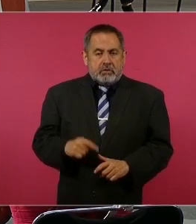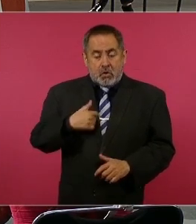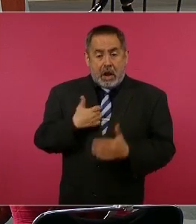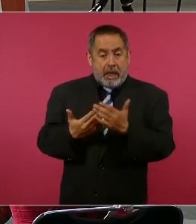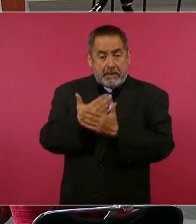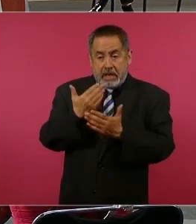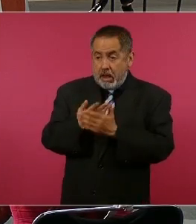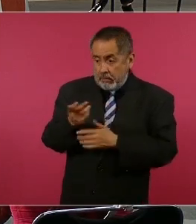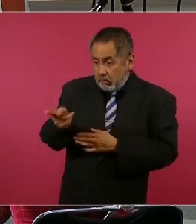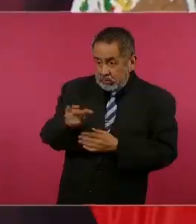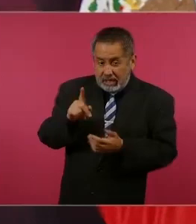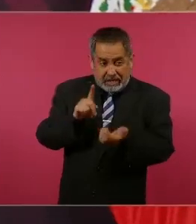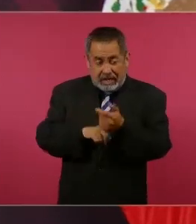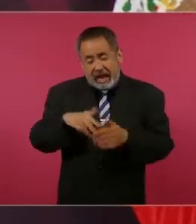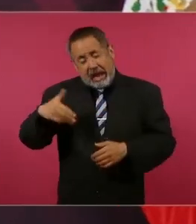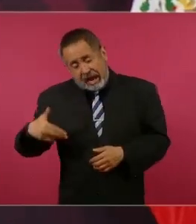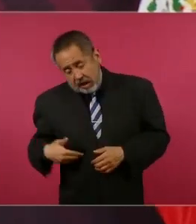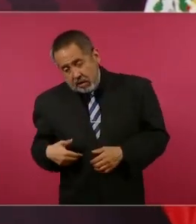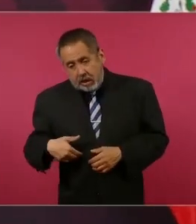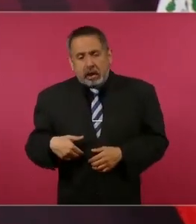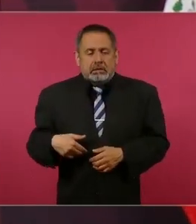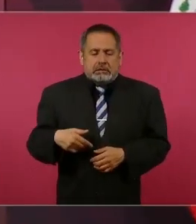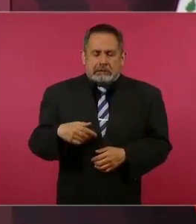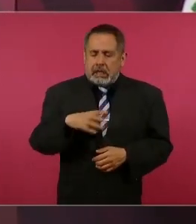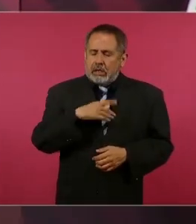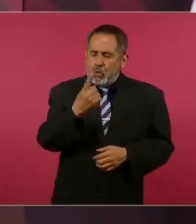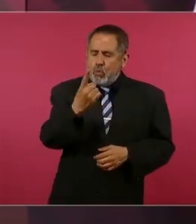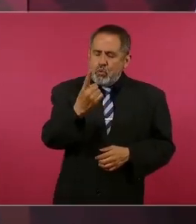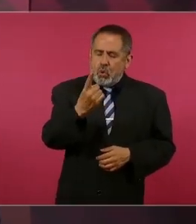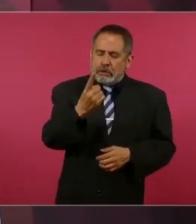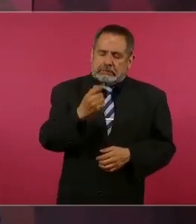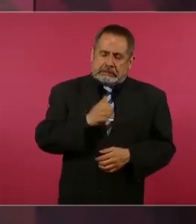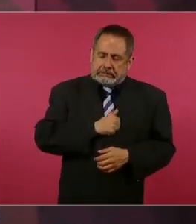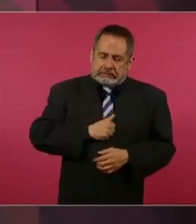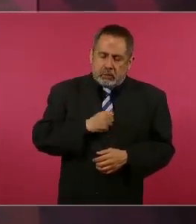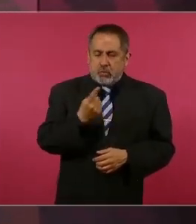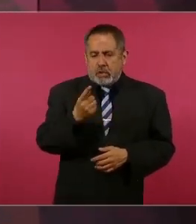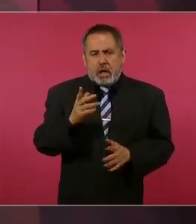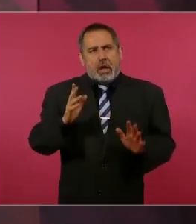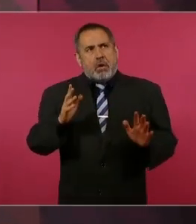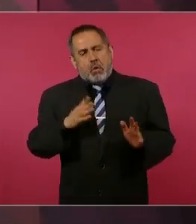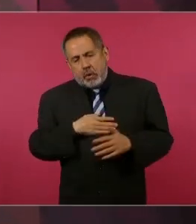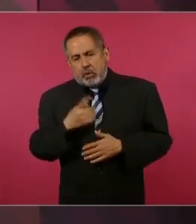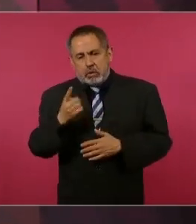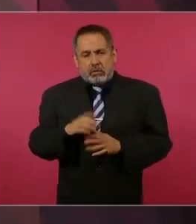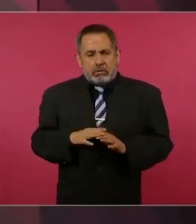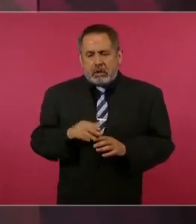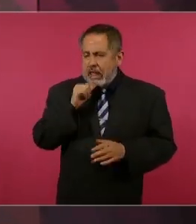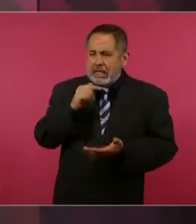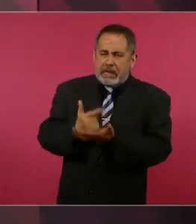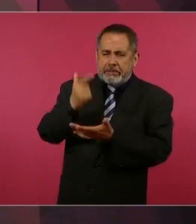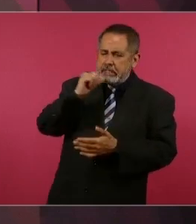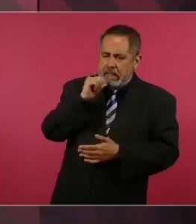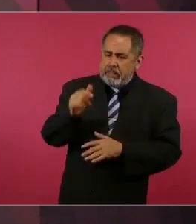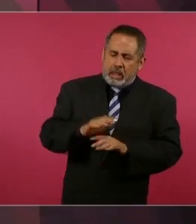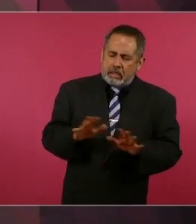Habían heridos, y sí, hay un herido, afortunadamente, me dice el gobernador, que no grave.